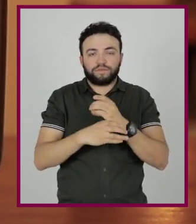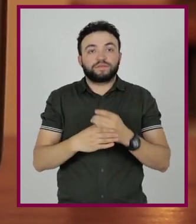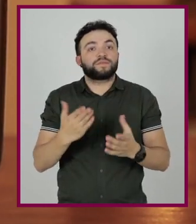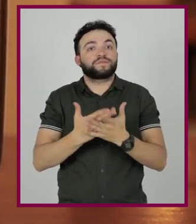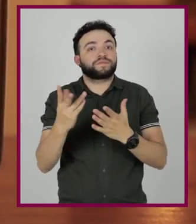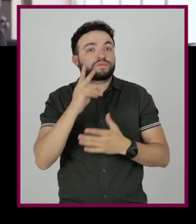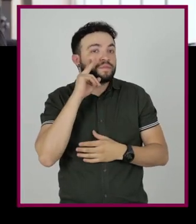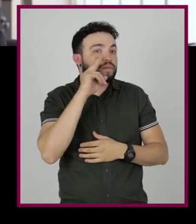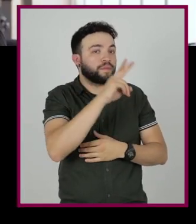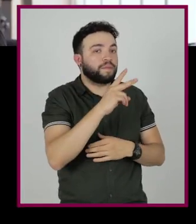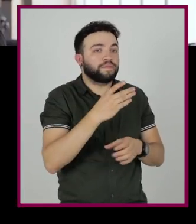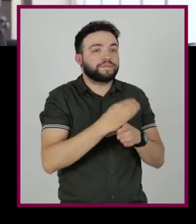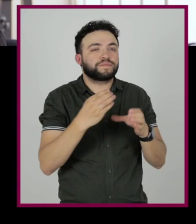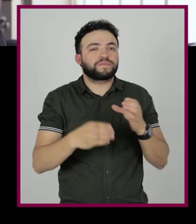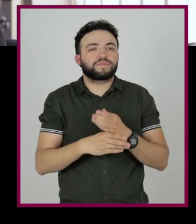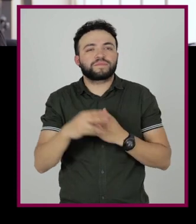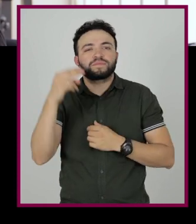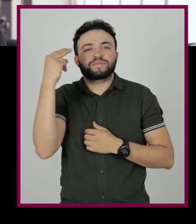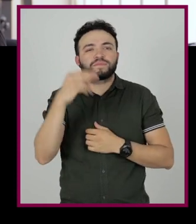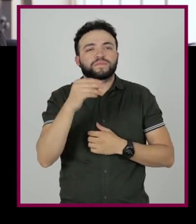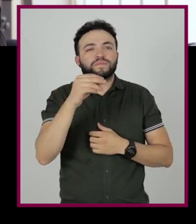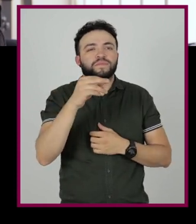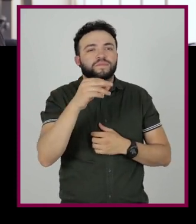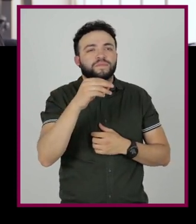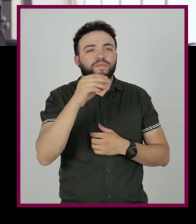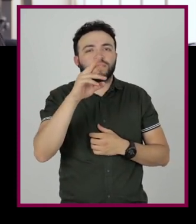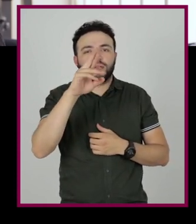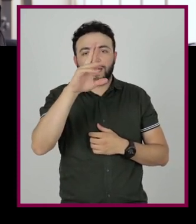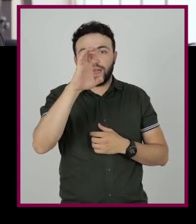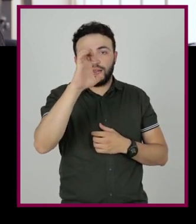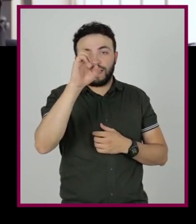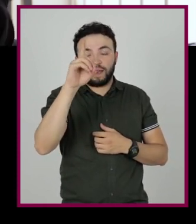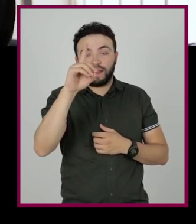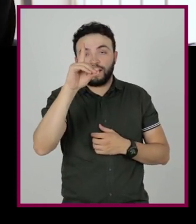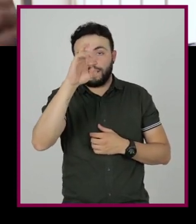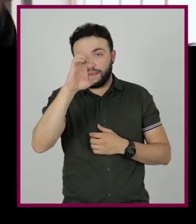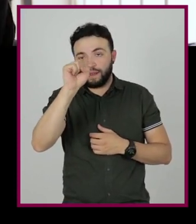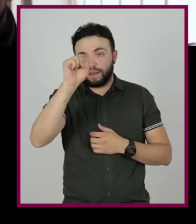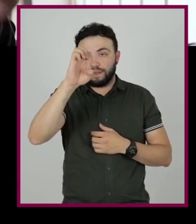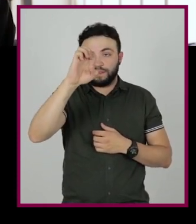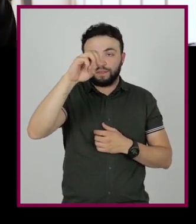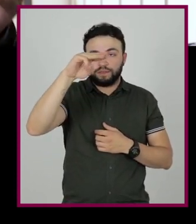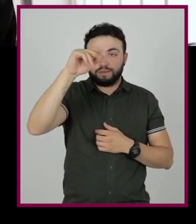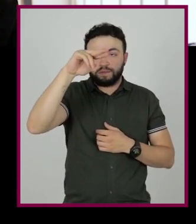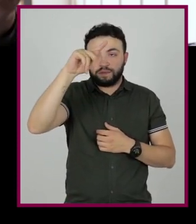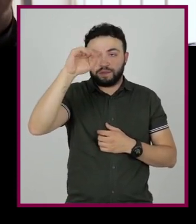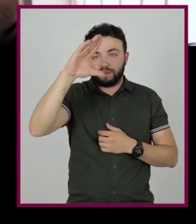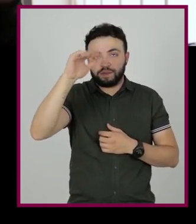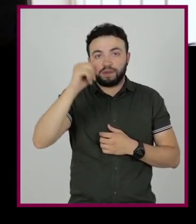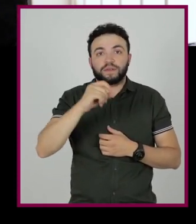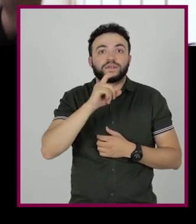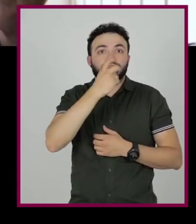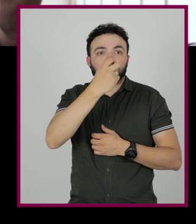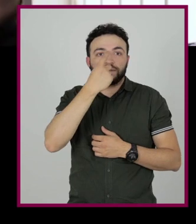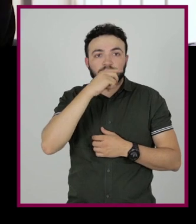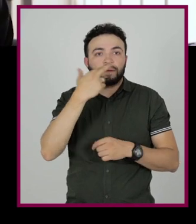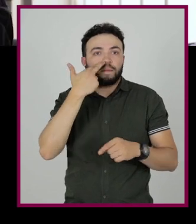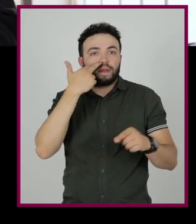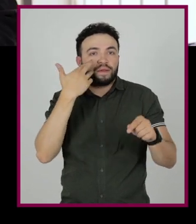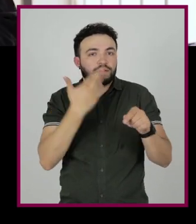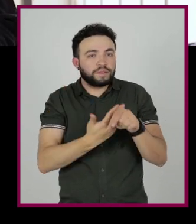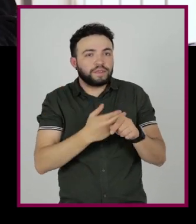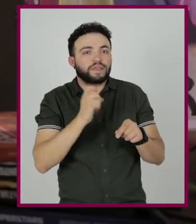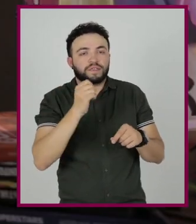ejemplo. Ahora vamos a ver una cosita llamada redes semánticas. Para eso primero tenemos que entender la representación